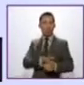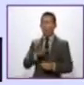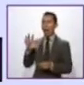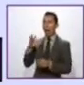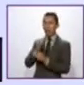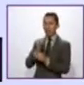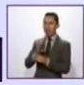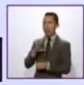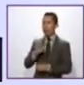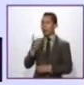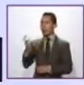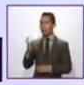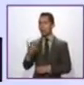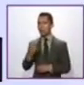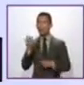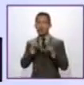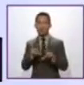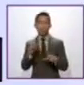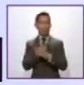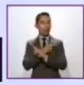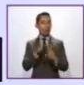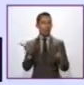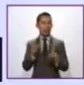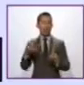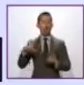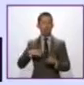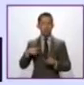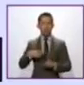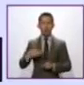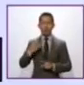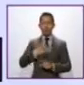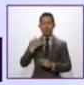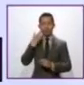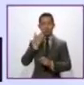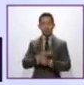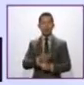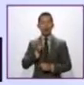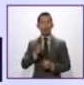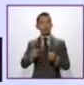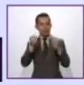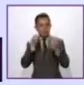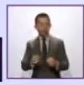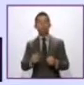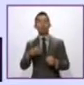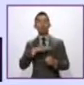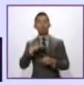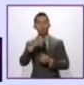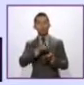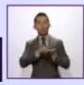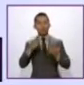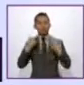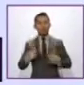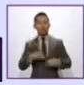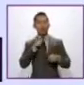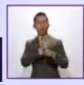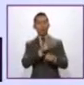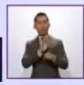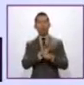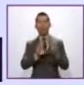heredar. En mi gobierno se garantizarán los derechos humanos, como el de